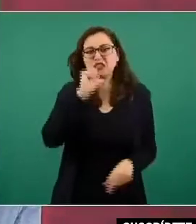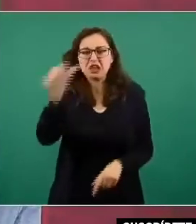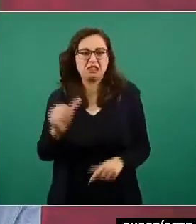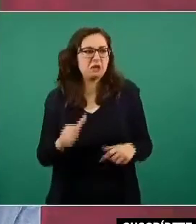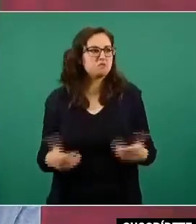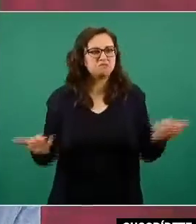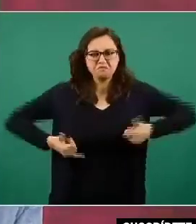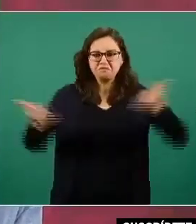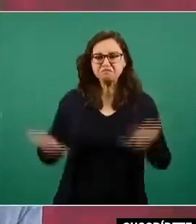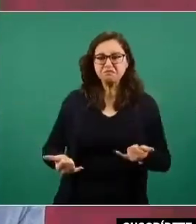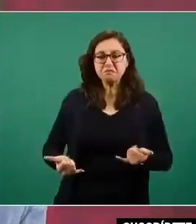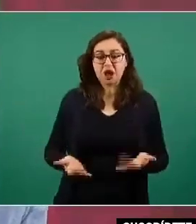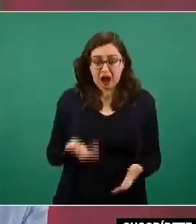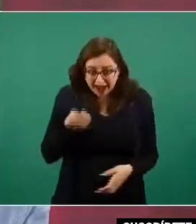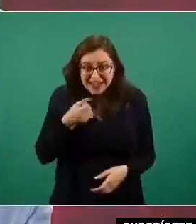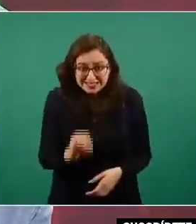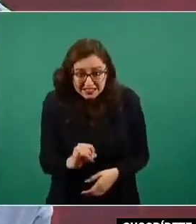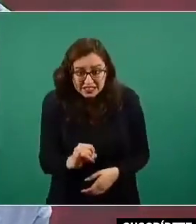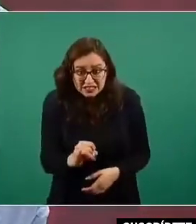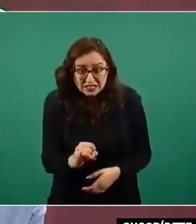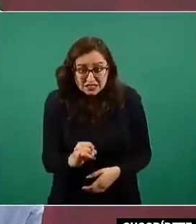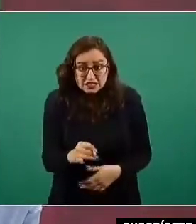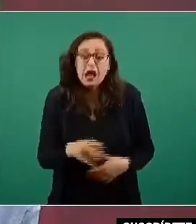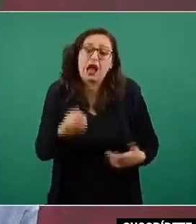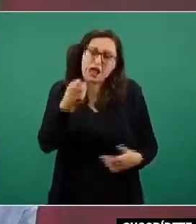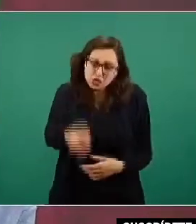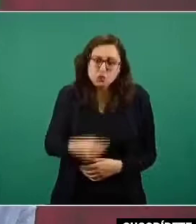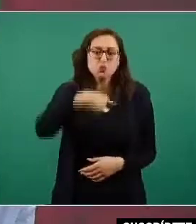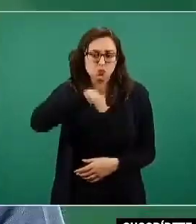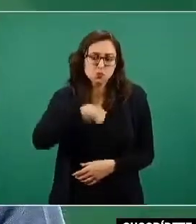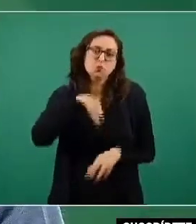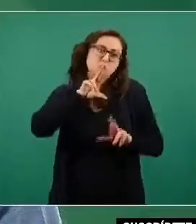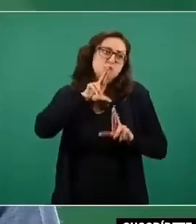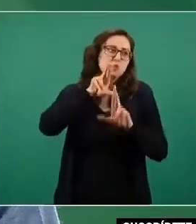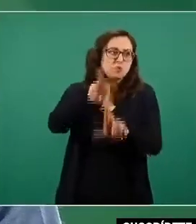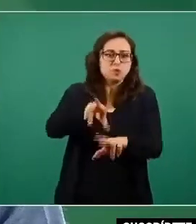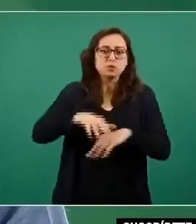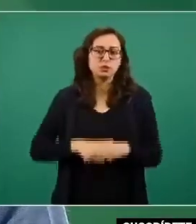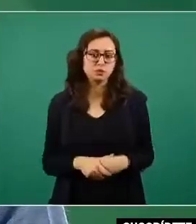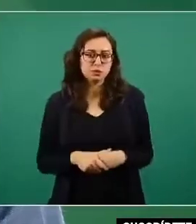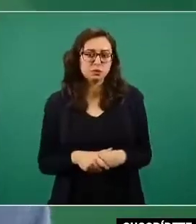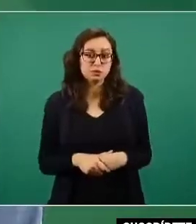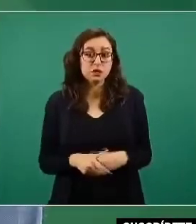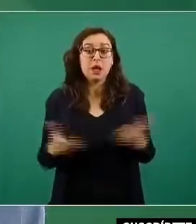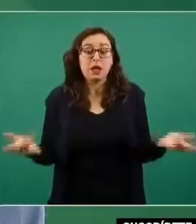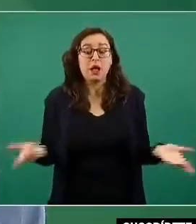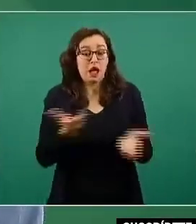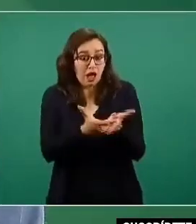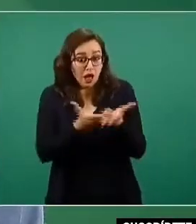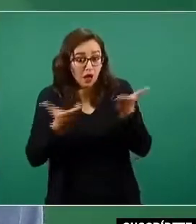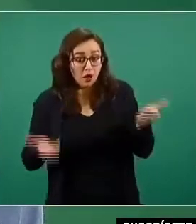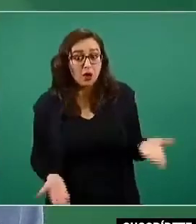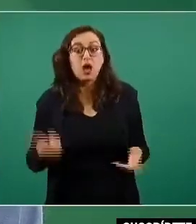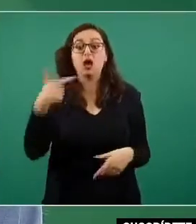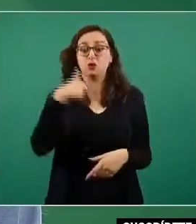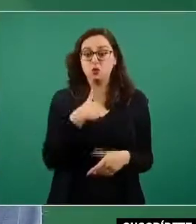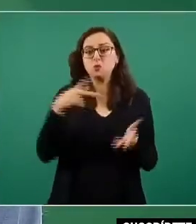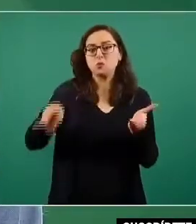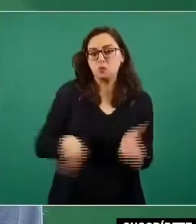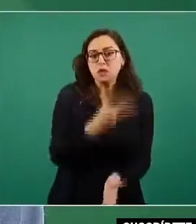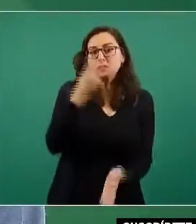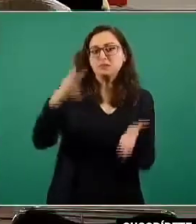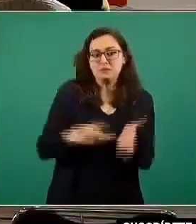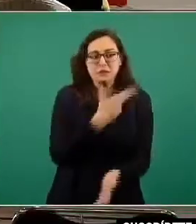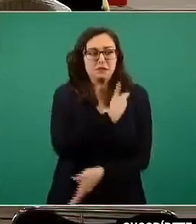anárquica. Esa fue la respuesta en términos generales. Ahora bien, que quede claro, lo ha dicho el presidente López